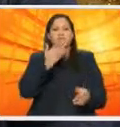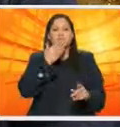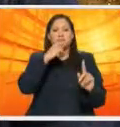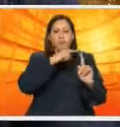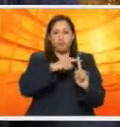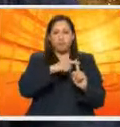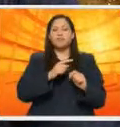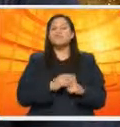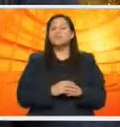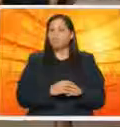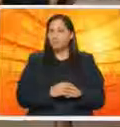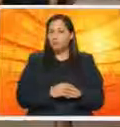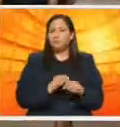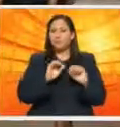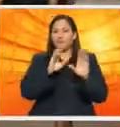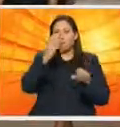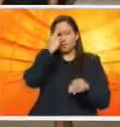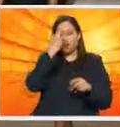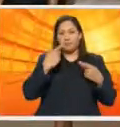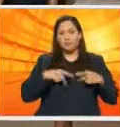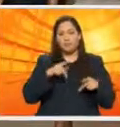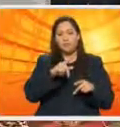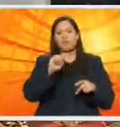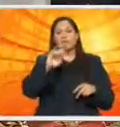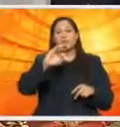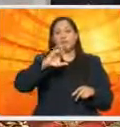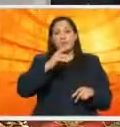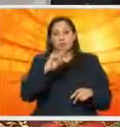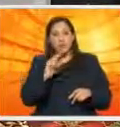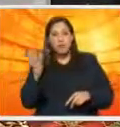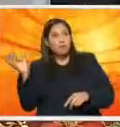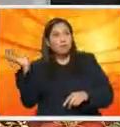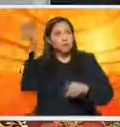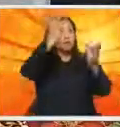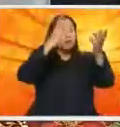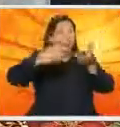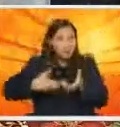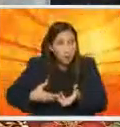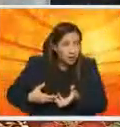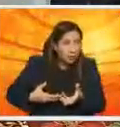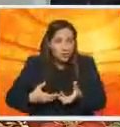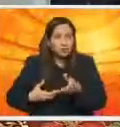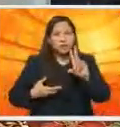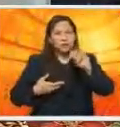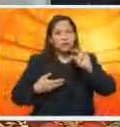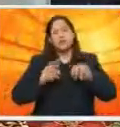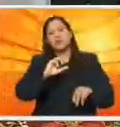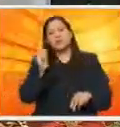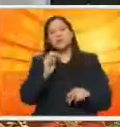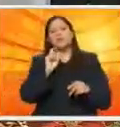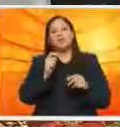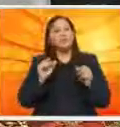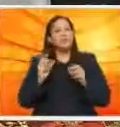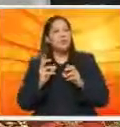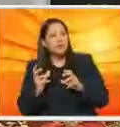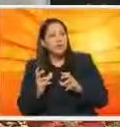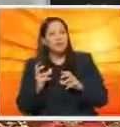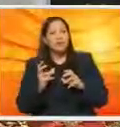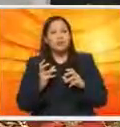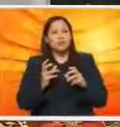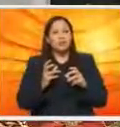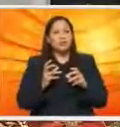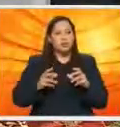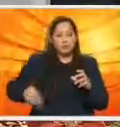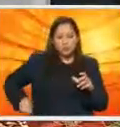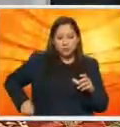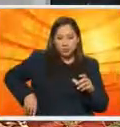Claro. ¿No? Entonces hay que recordar a la gente del Tochito, no crean que es que el fútbol americano que nos conocemos. Así es. No hay tanto contacto físico, sino nada más bien es correr y jalarles el listón que